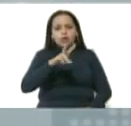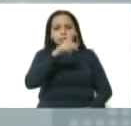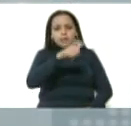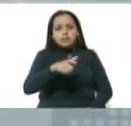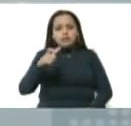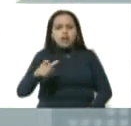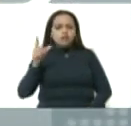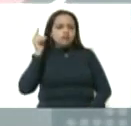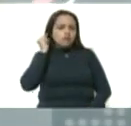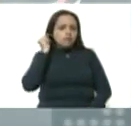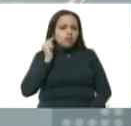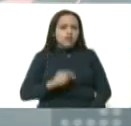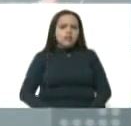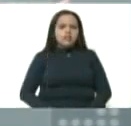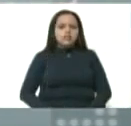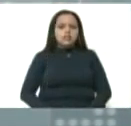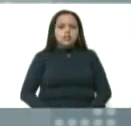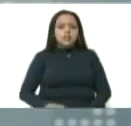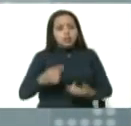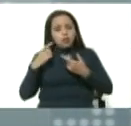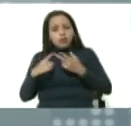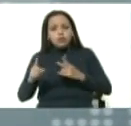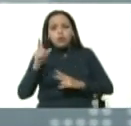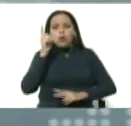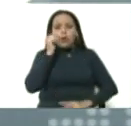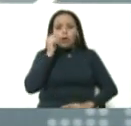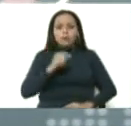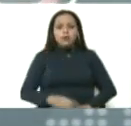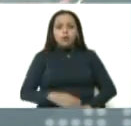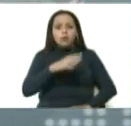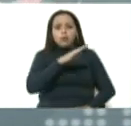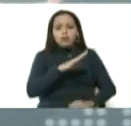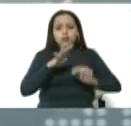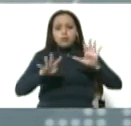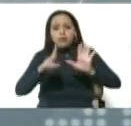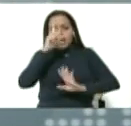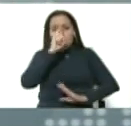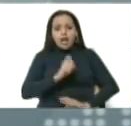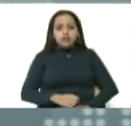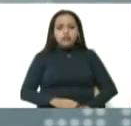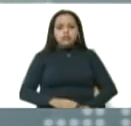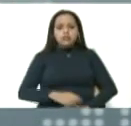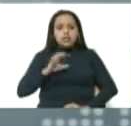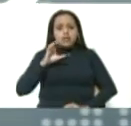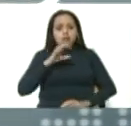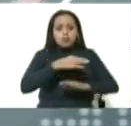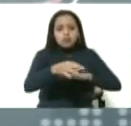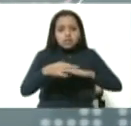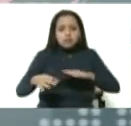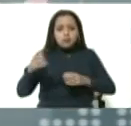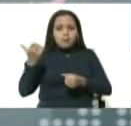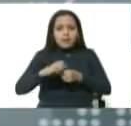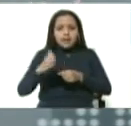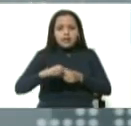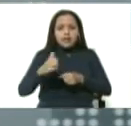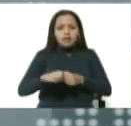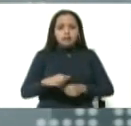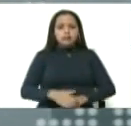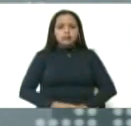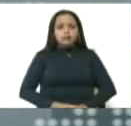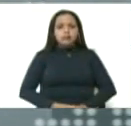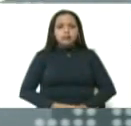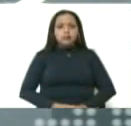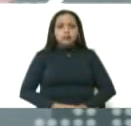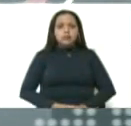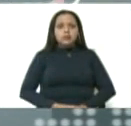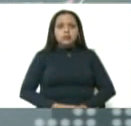de 79 años de edad, del municipio Baracaibo, de la parroquia Raúl Leóni, que no tenía